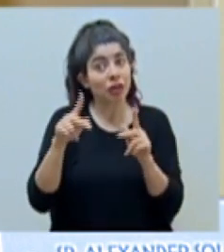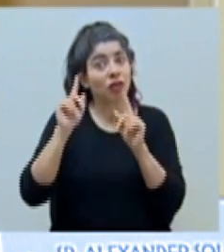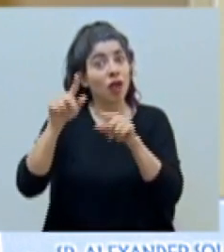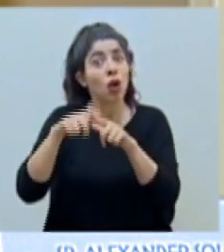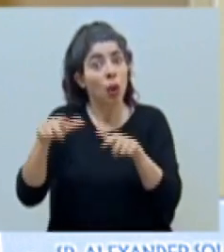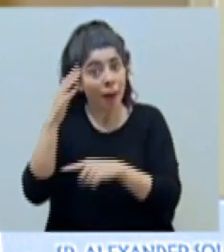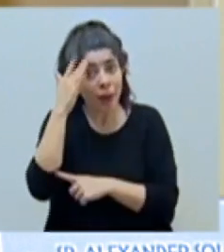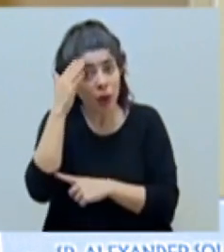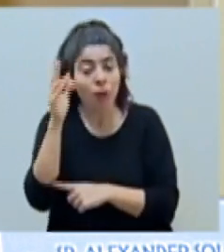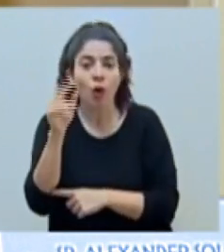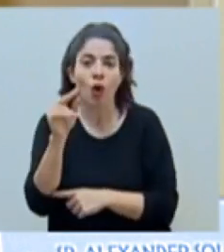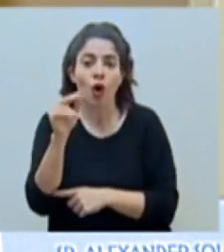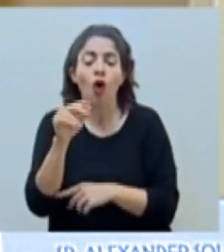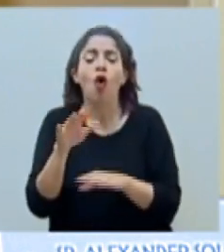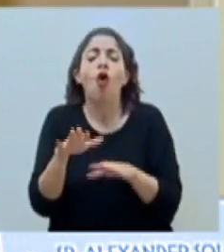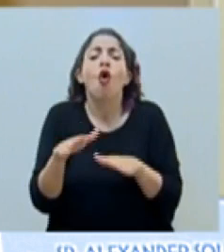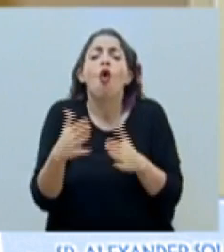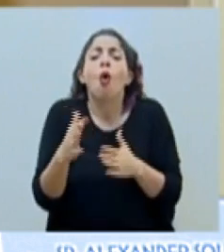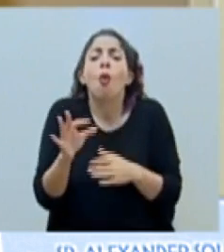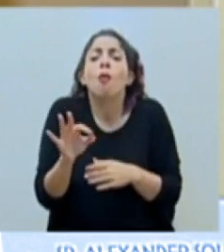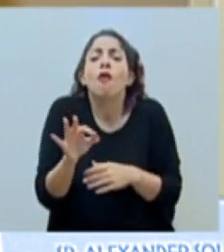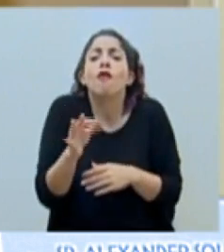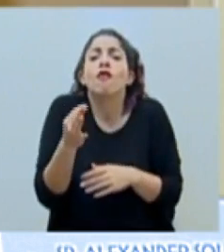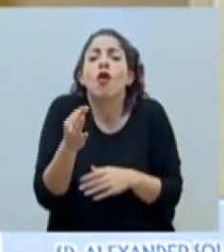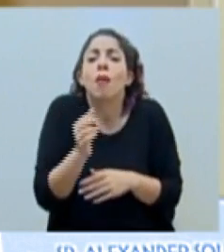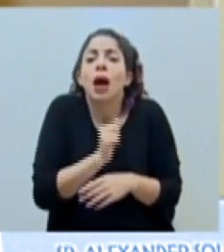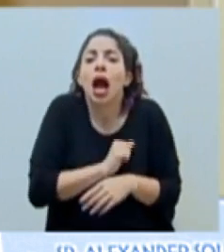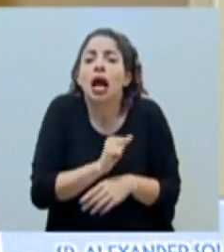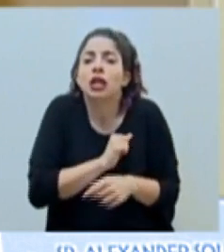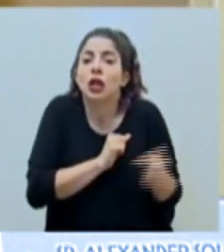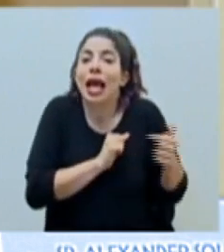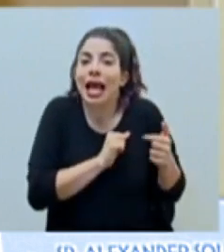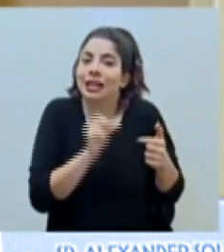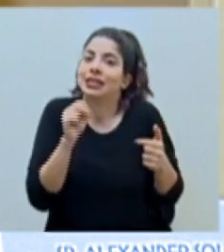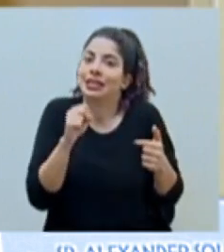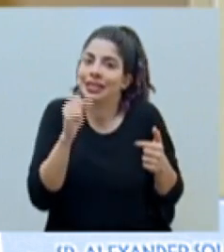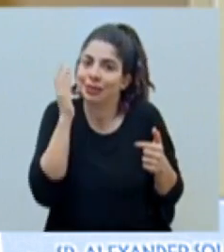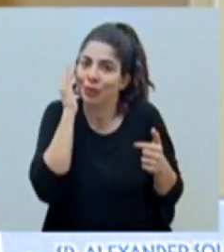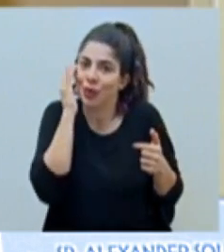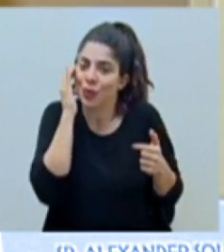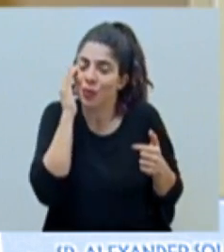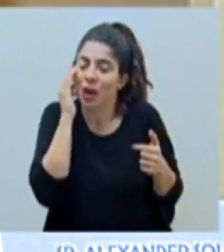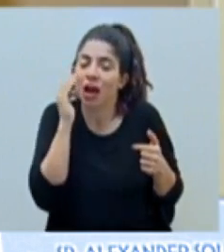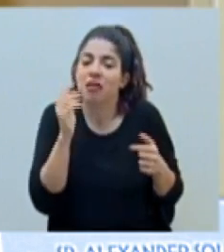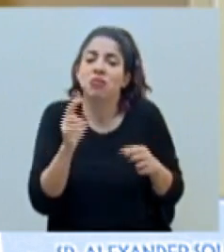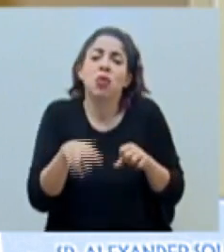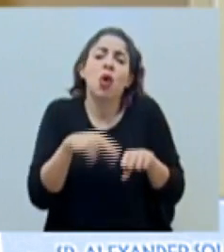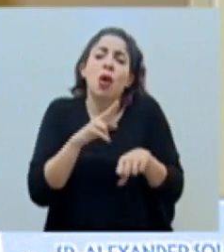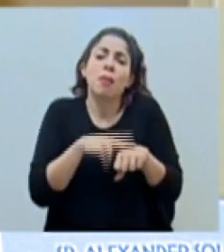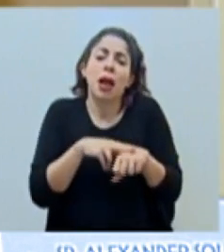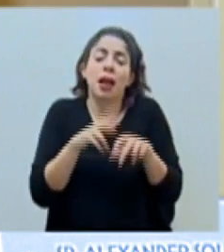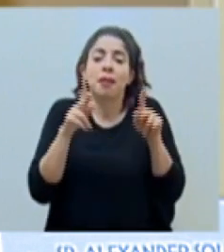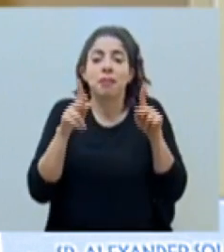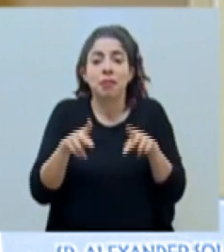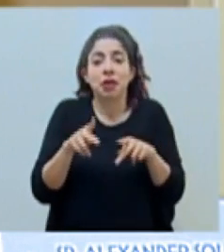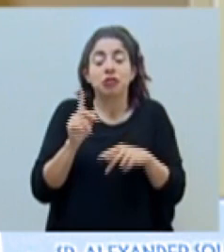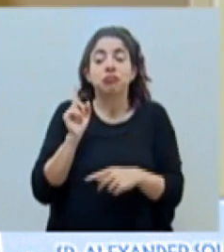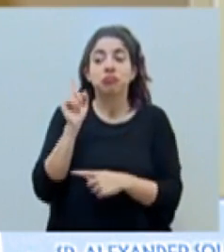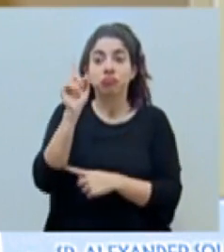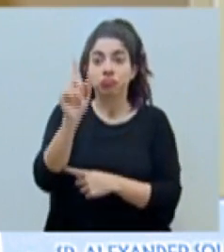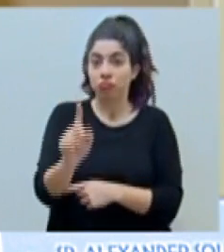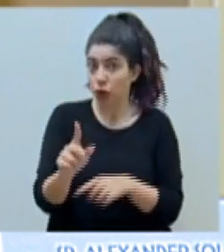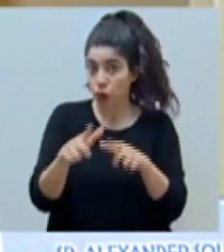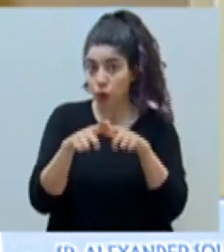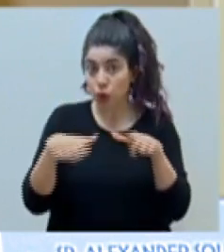sitio, lo que nos preocupa es la forma en que la gente se va a comportar en estos sitios. Es usual que lleguemos a estas zonas